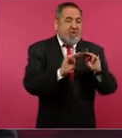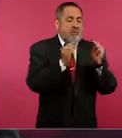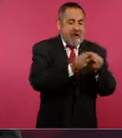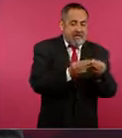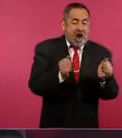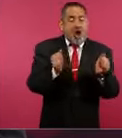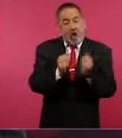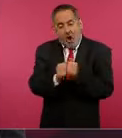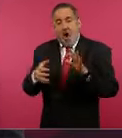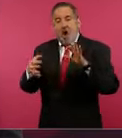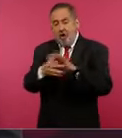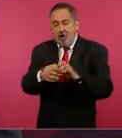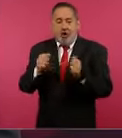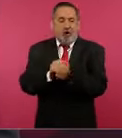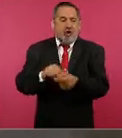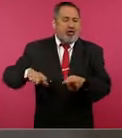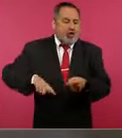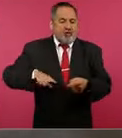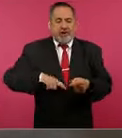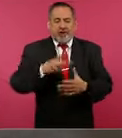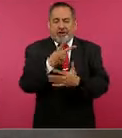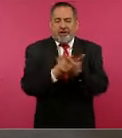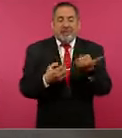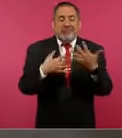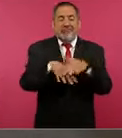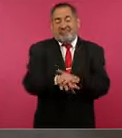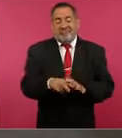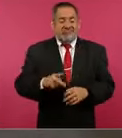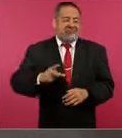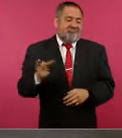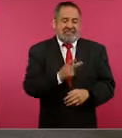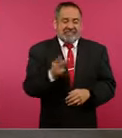delincuencia y hay infiltración